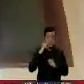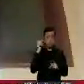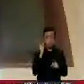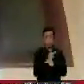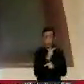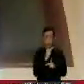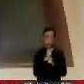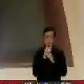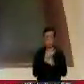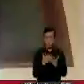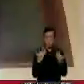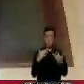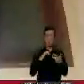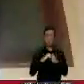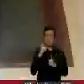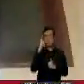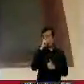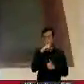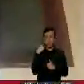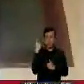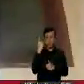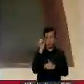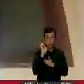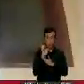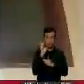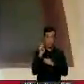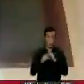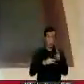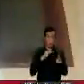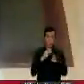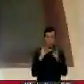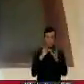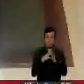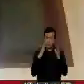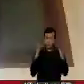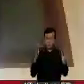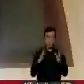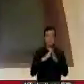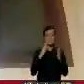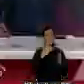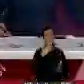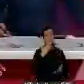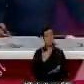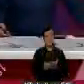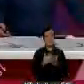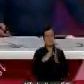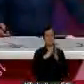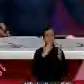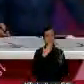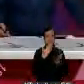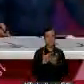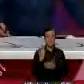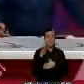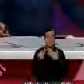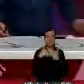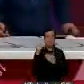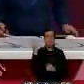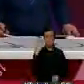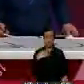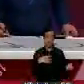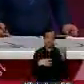tanto nos ha golpeado realmente, no solamente en el país sino a nivel del planeta. De acuerdo, muchas gracias, asambleísta Bustamante, por la